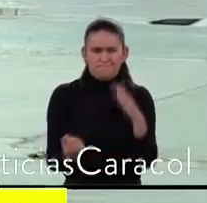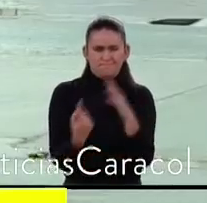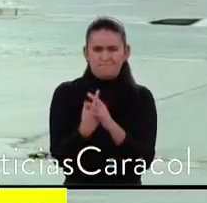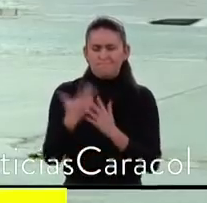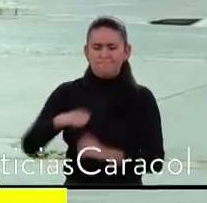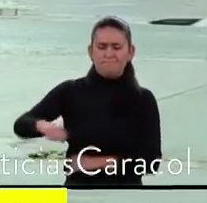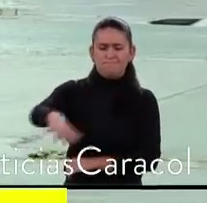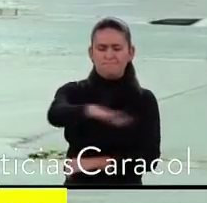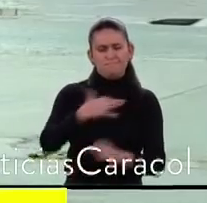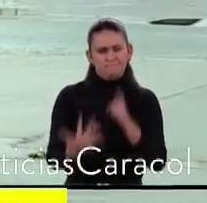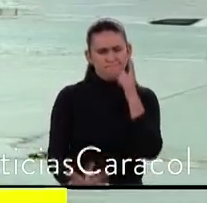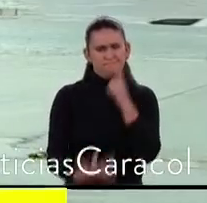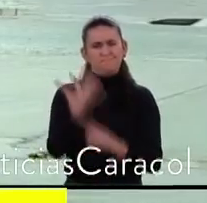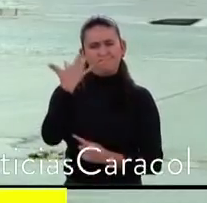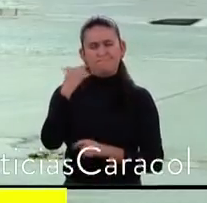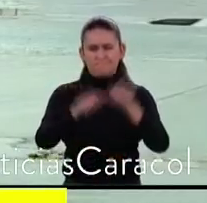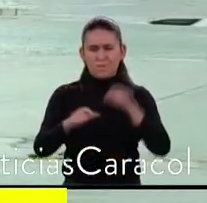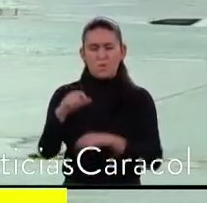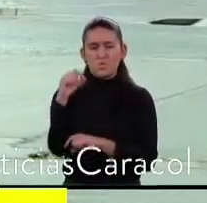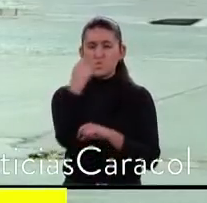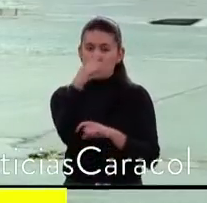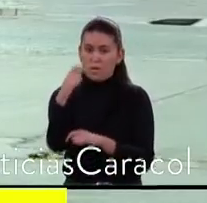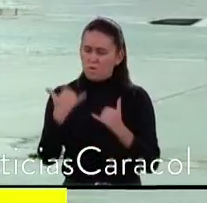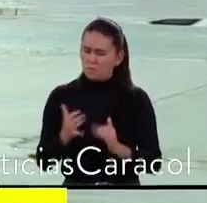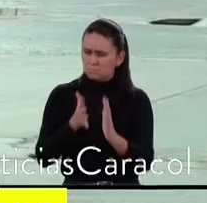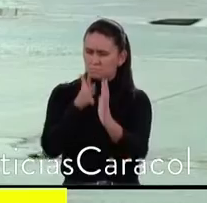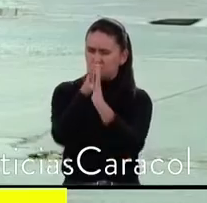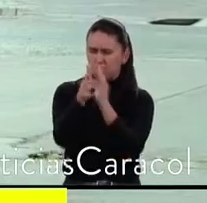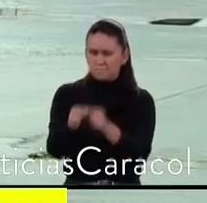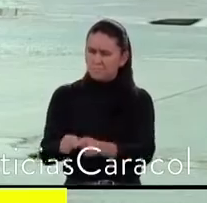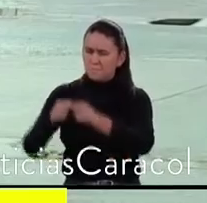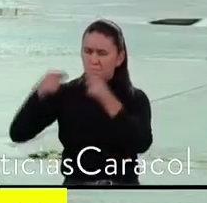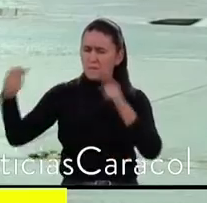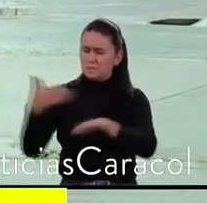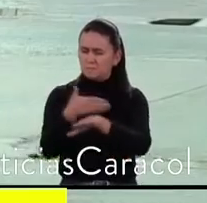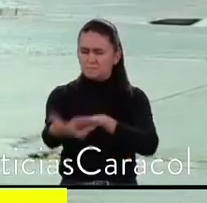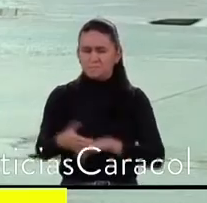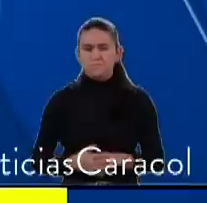todos los habitantes y, por supuesto, nosotros entregaremos detalles y ampliaremos esta información más adelante.